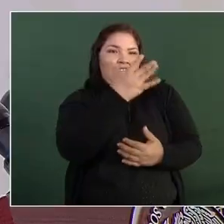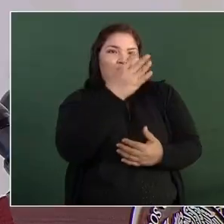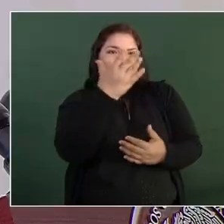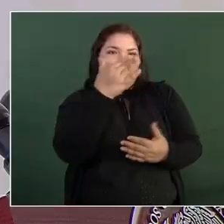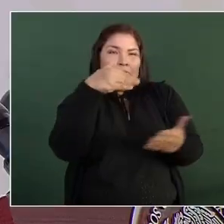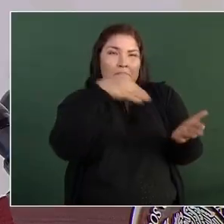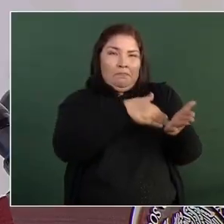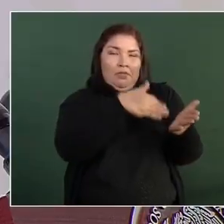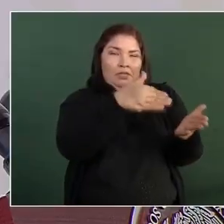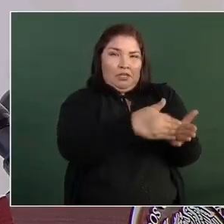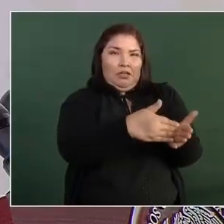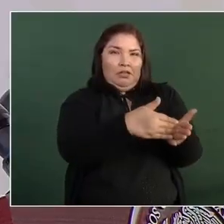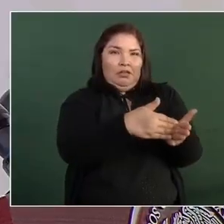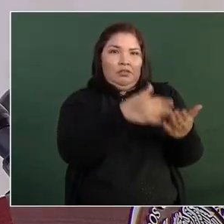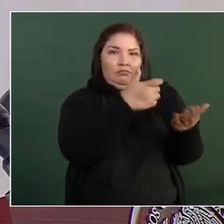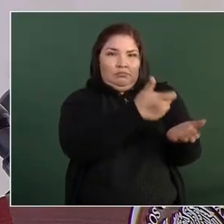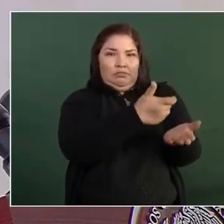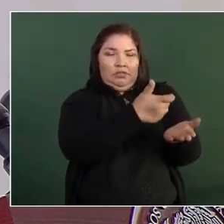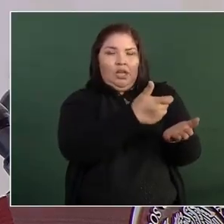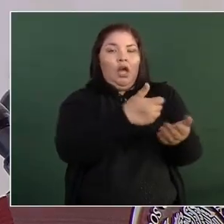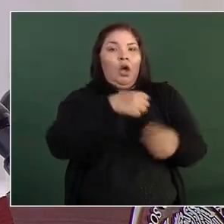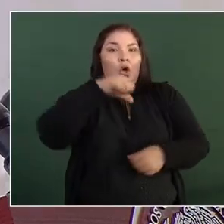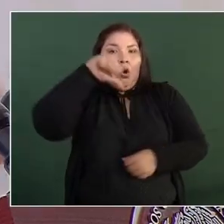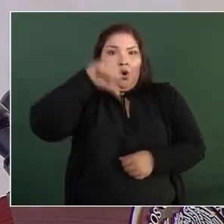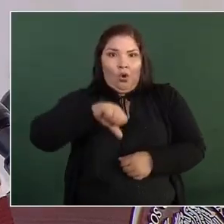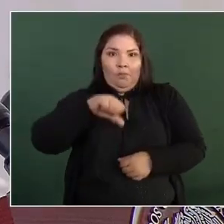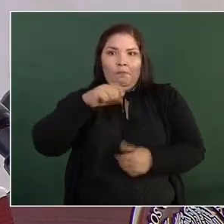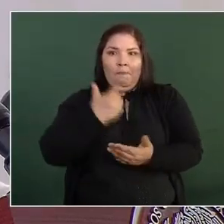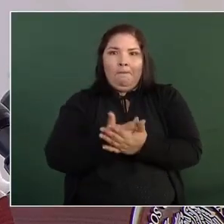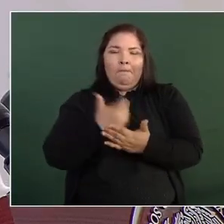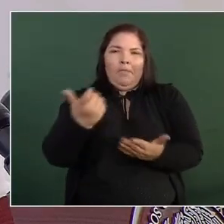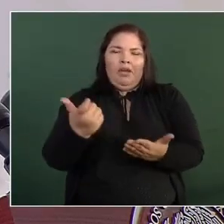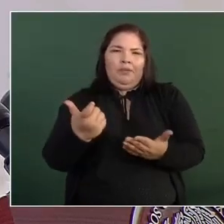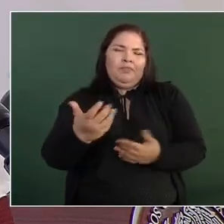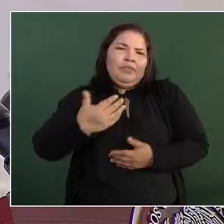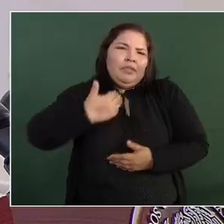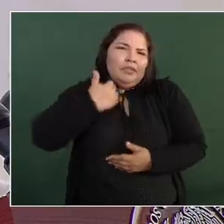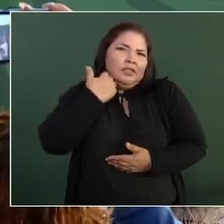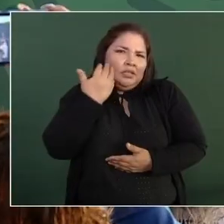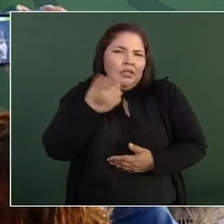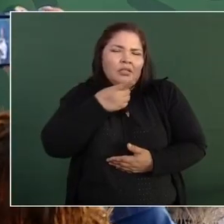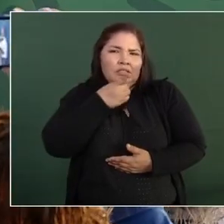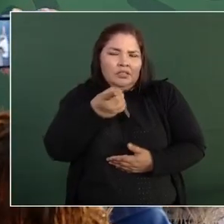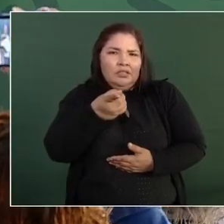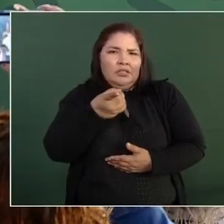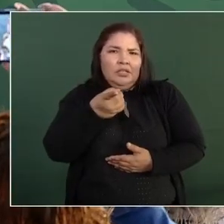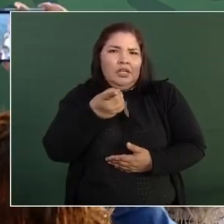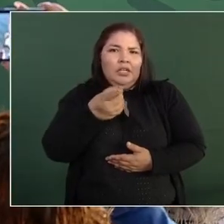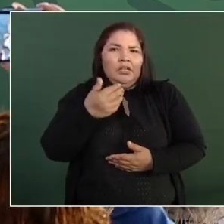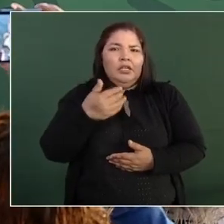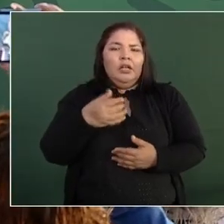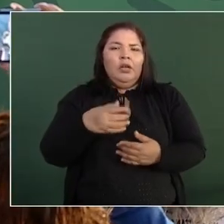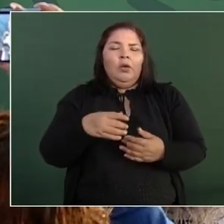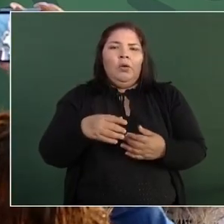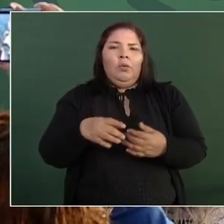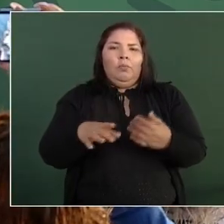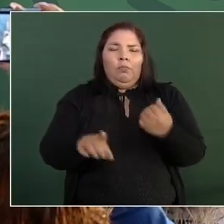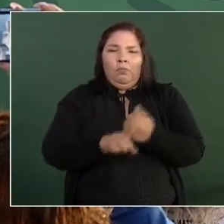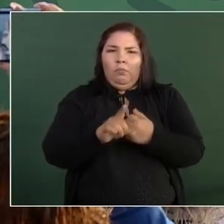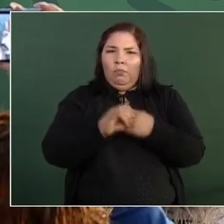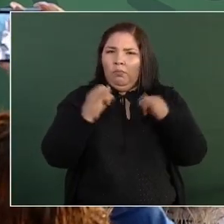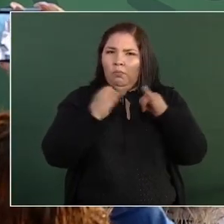hoy estamos pagando directamente. ¿Qué es lo que le quiero decir? Tengo un trato institucional con la universidad, pero